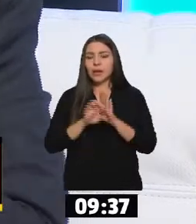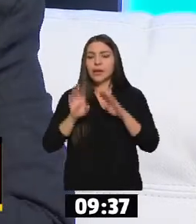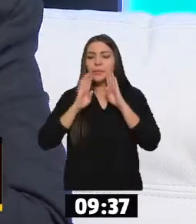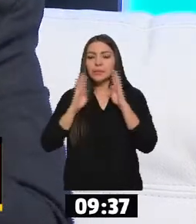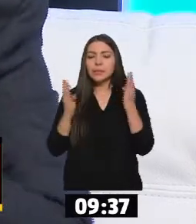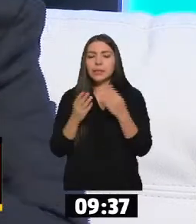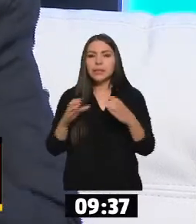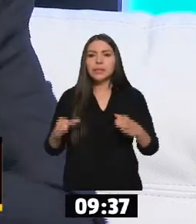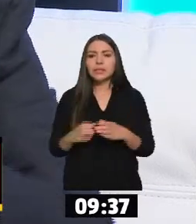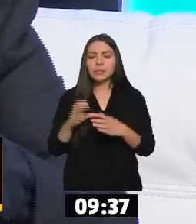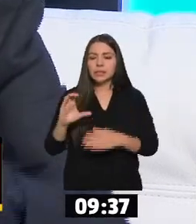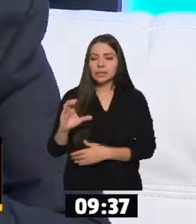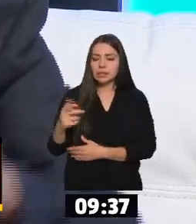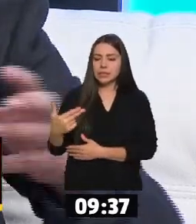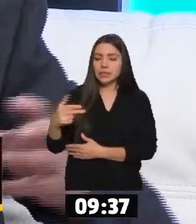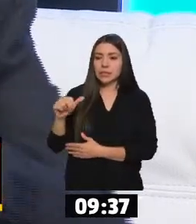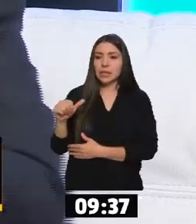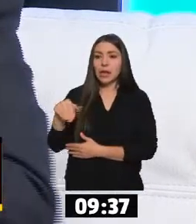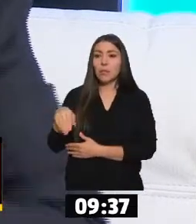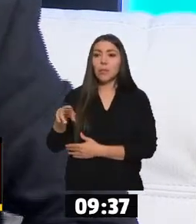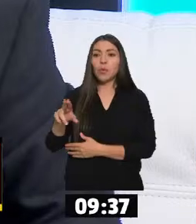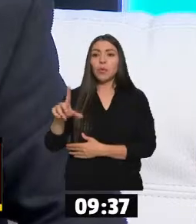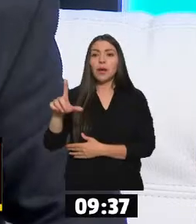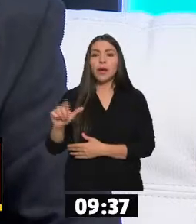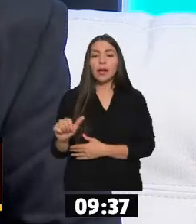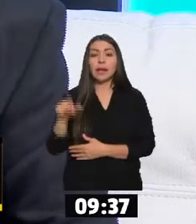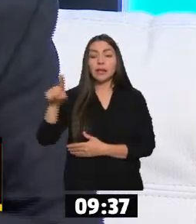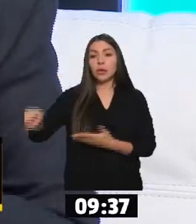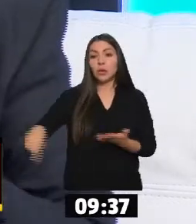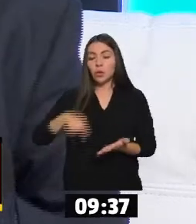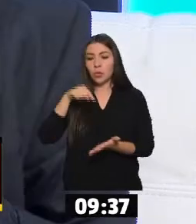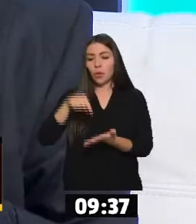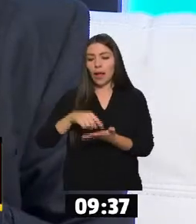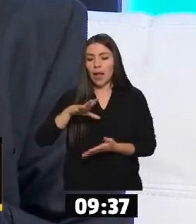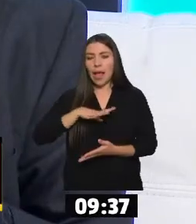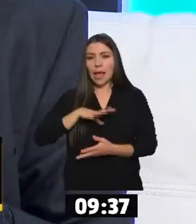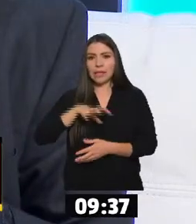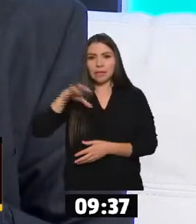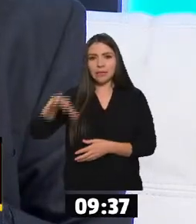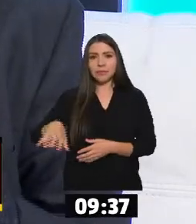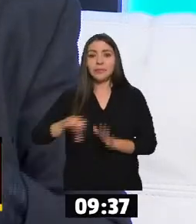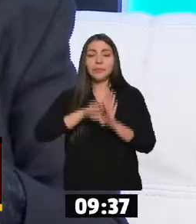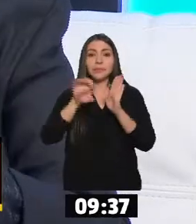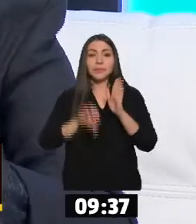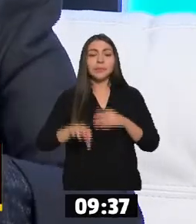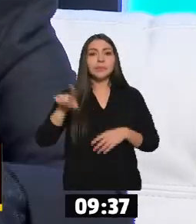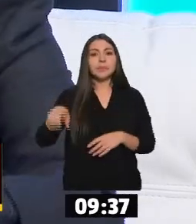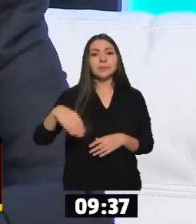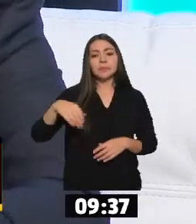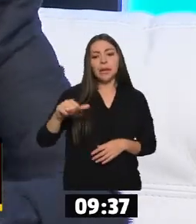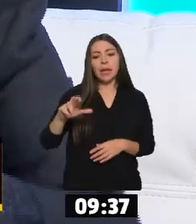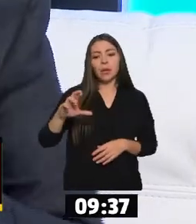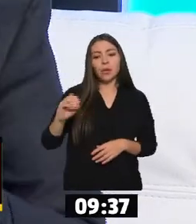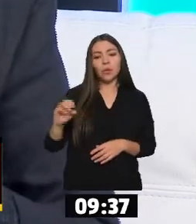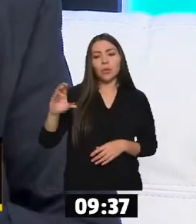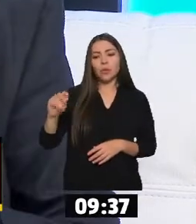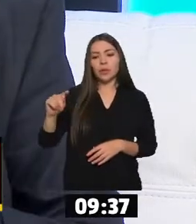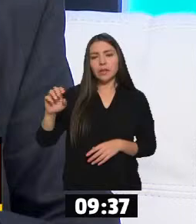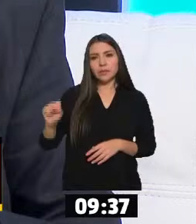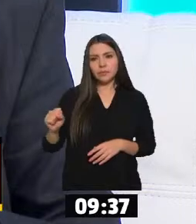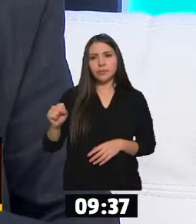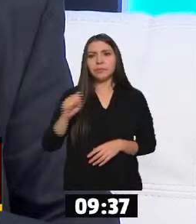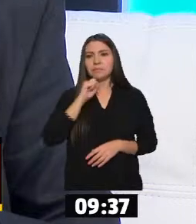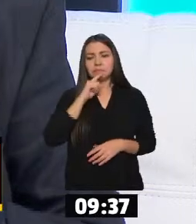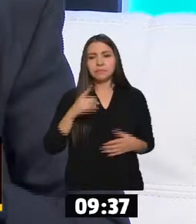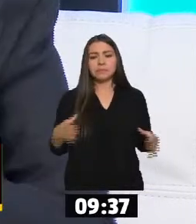Chamula, que tiene en esa zona, se asienta. Y en el caso de Marco Cortés, reunido con parte del